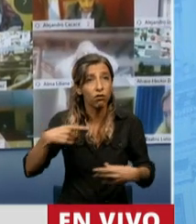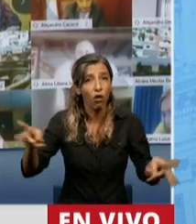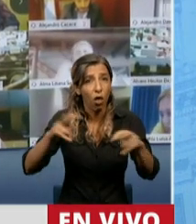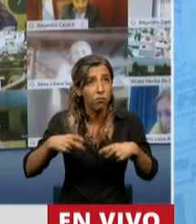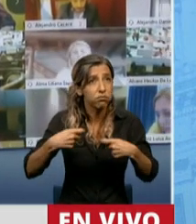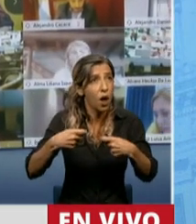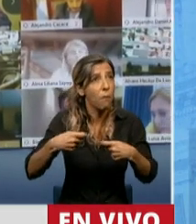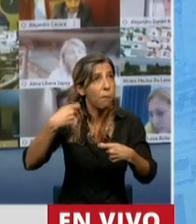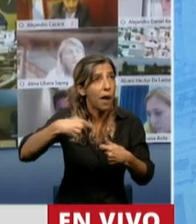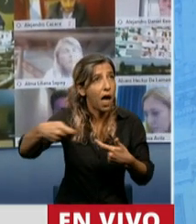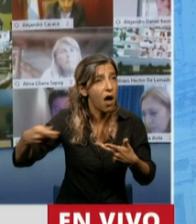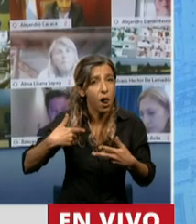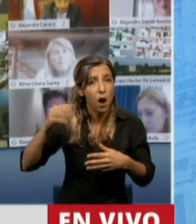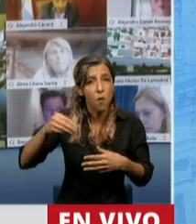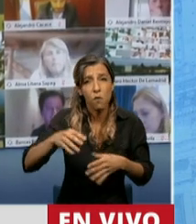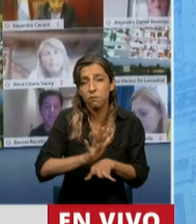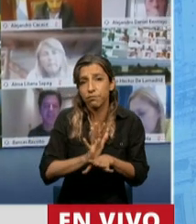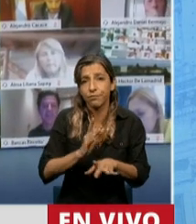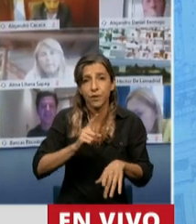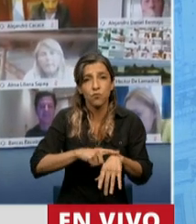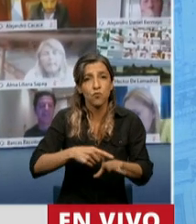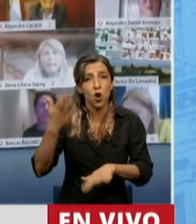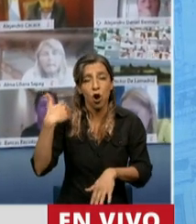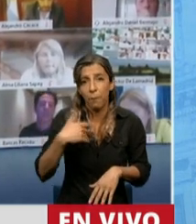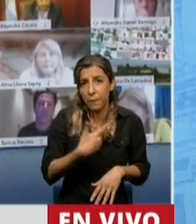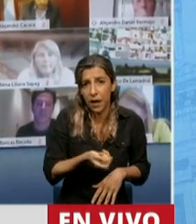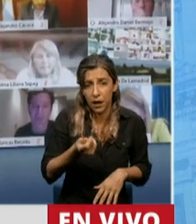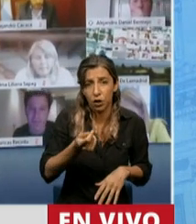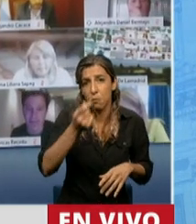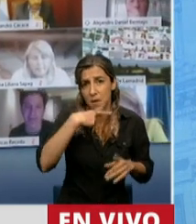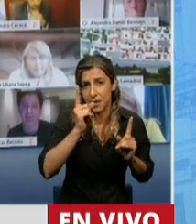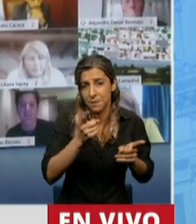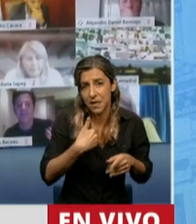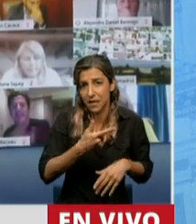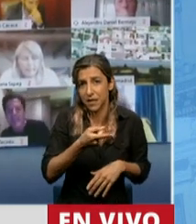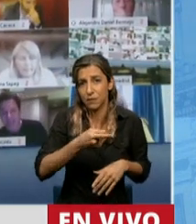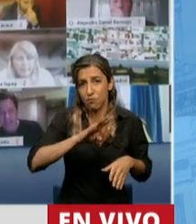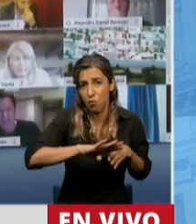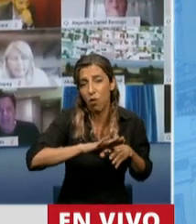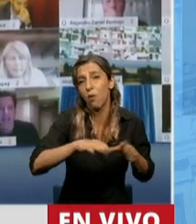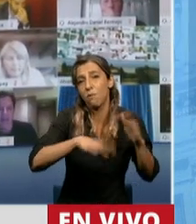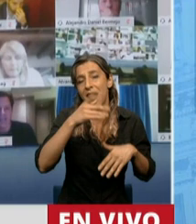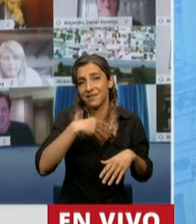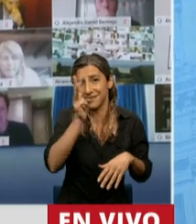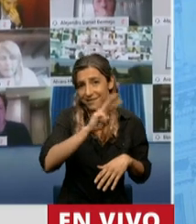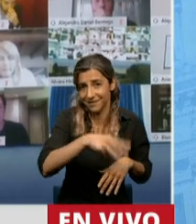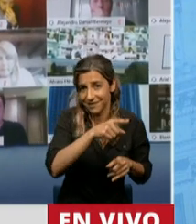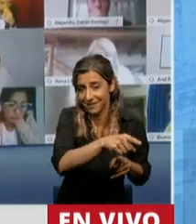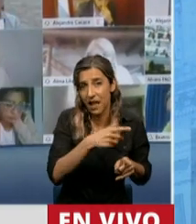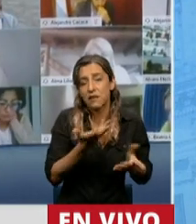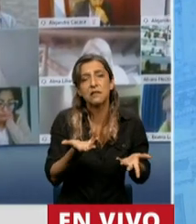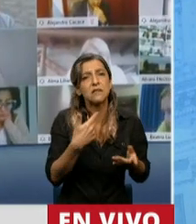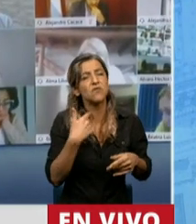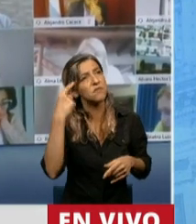déficit fiscal está explicado por lés el tesoro tenía super hábil el déficit venía del lado del ansés y habrá que